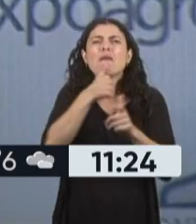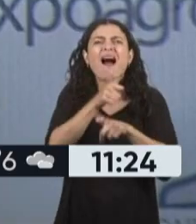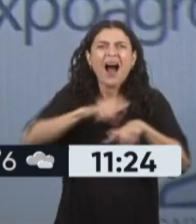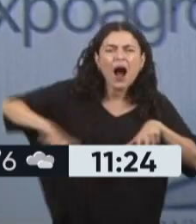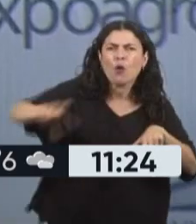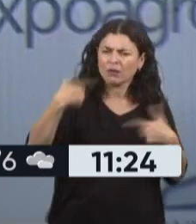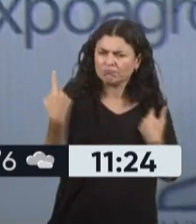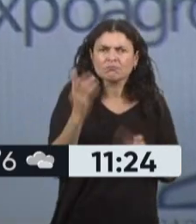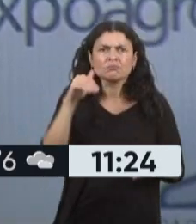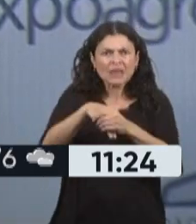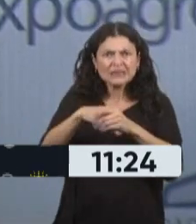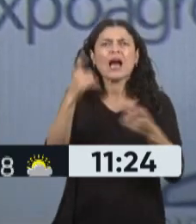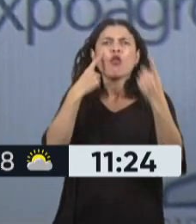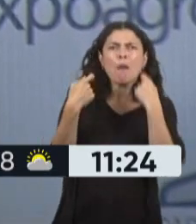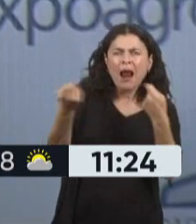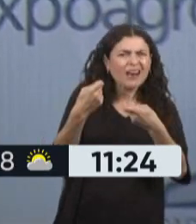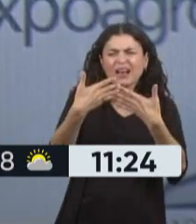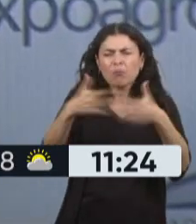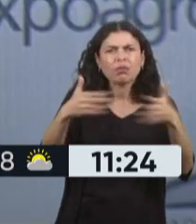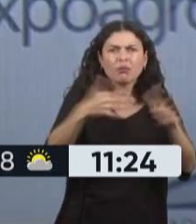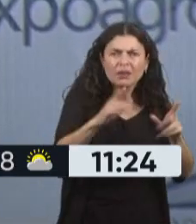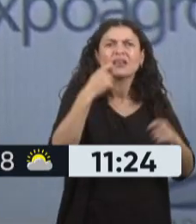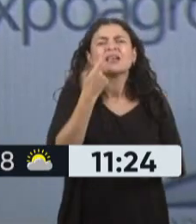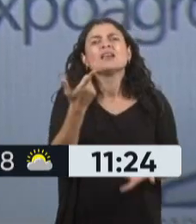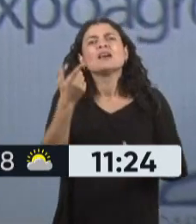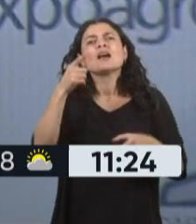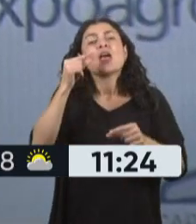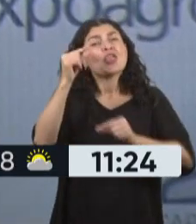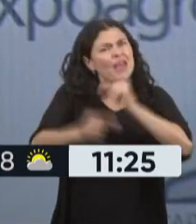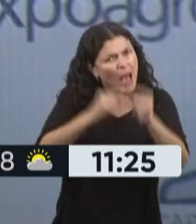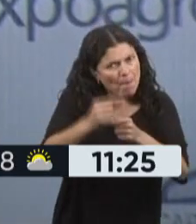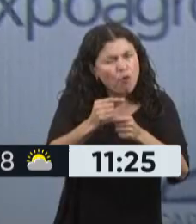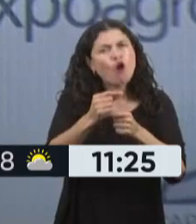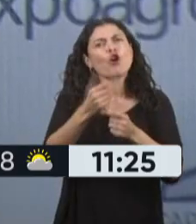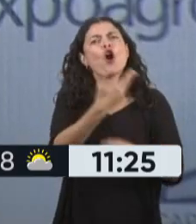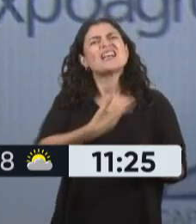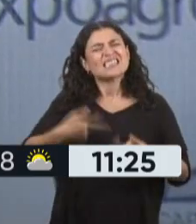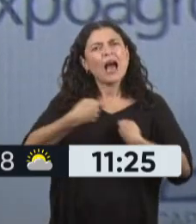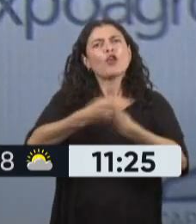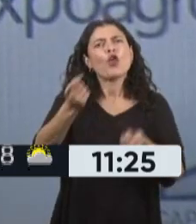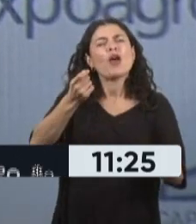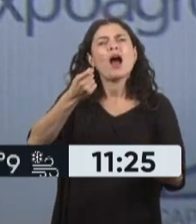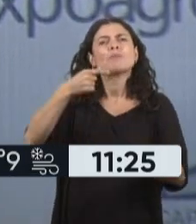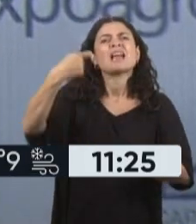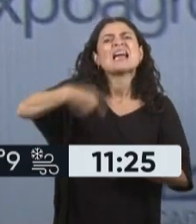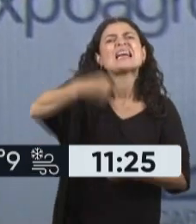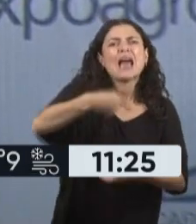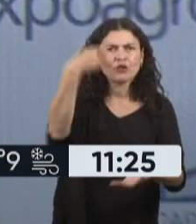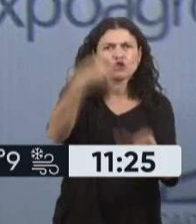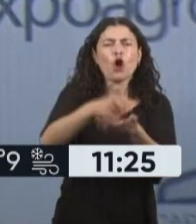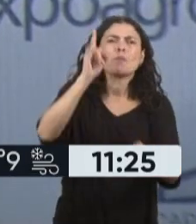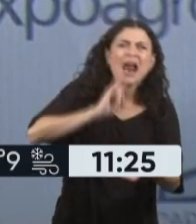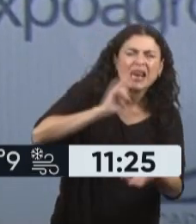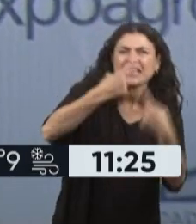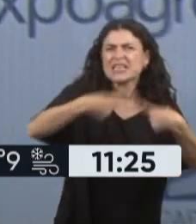la libre competencia de monedas que prometimos, ofreciendo los primeros créditos en litros de leche para tamberos y ahora en kilos